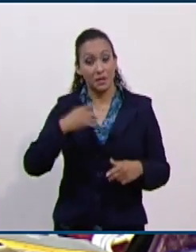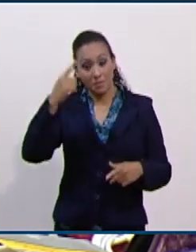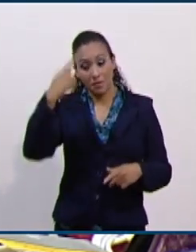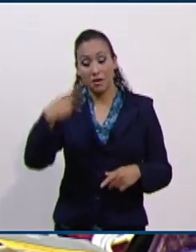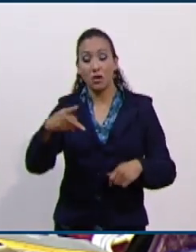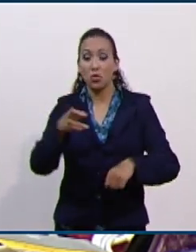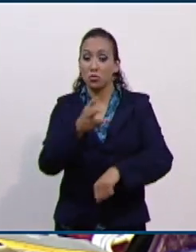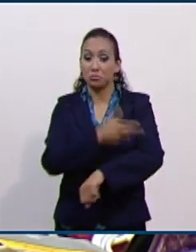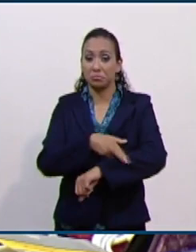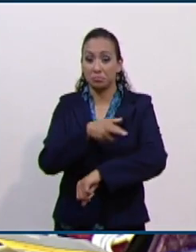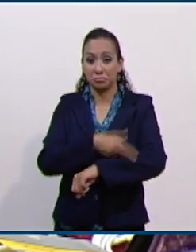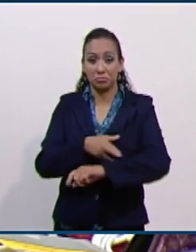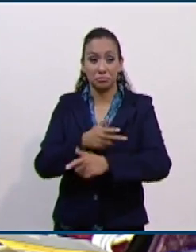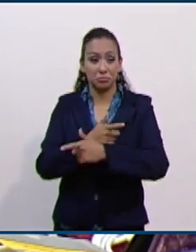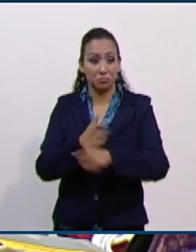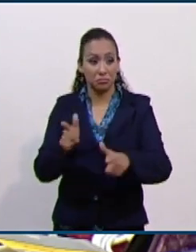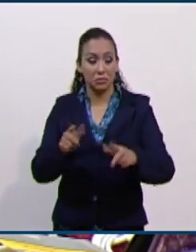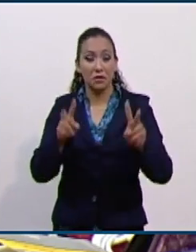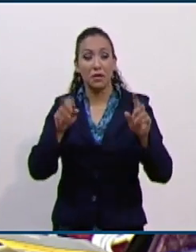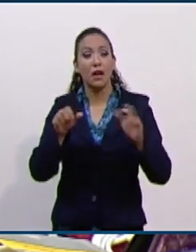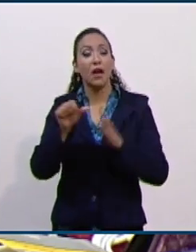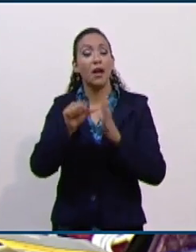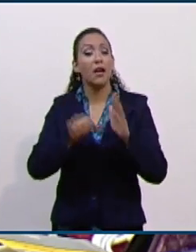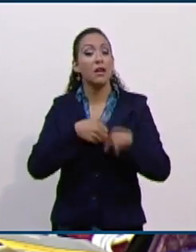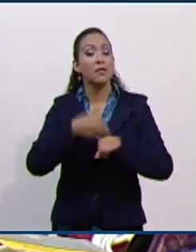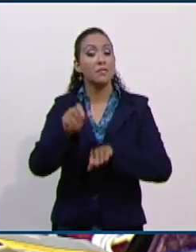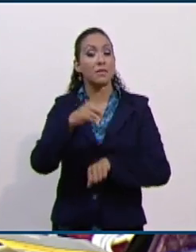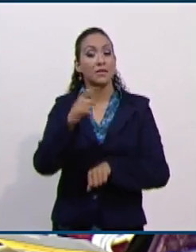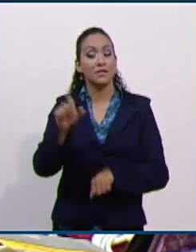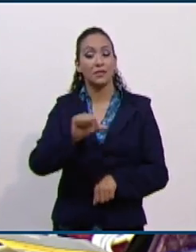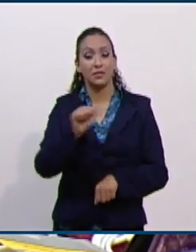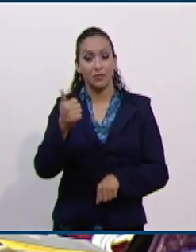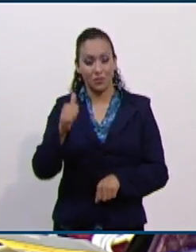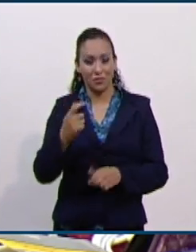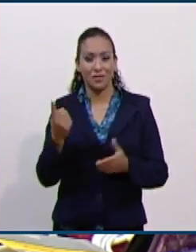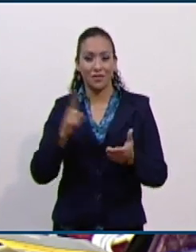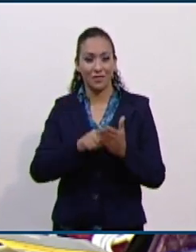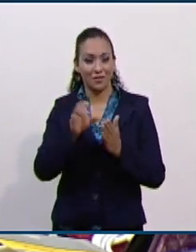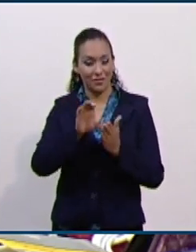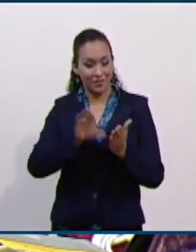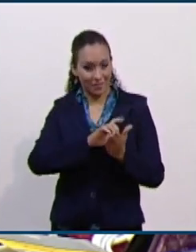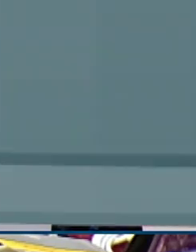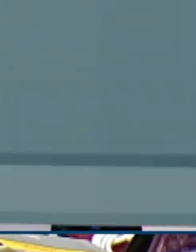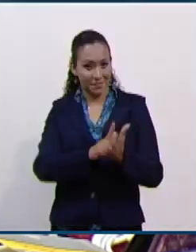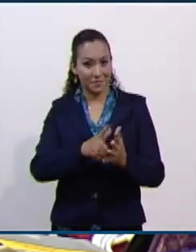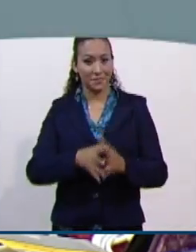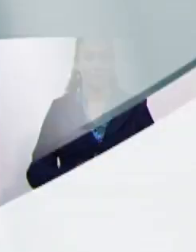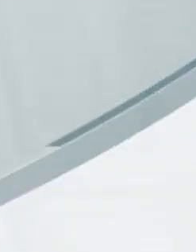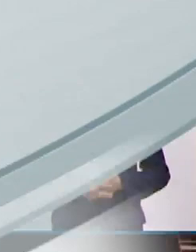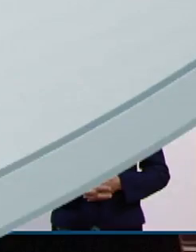como corresponda en términos del artículo 111 de la Constitución Política del país.